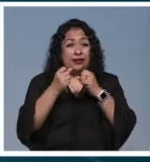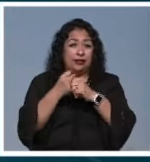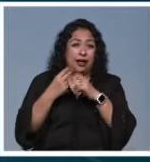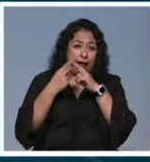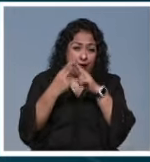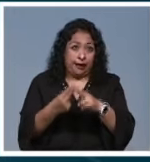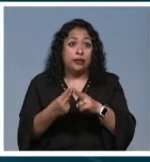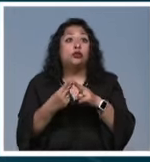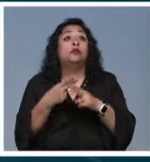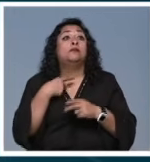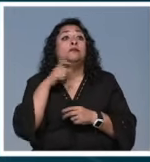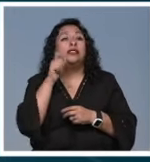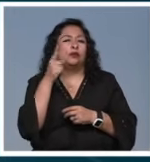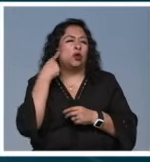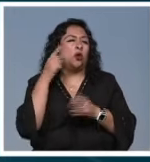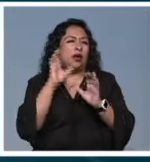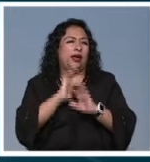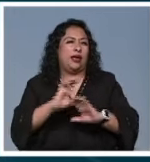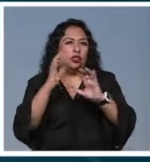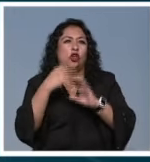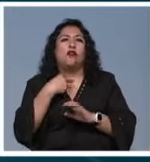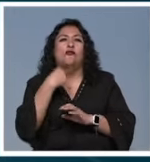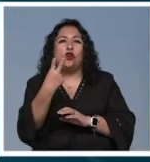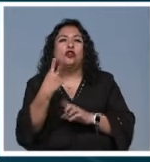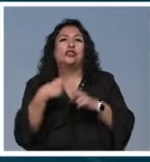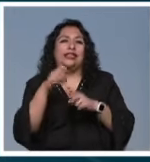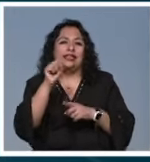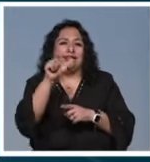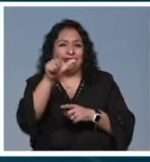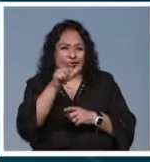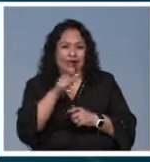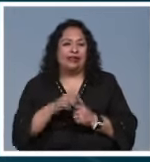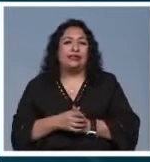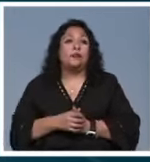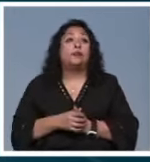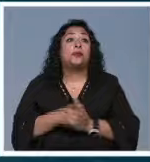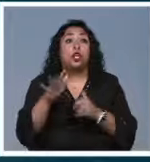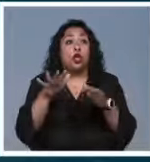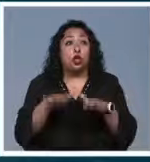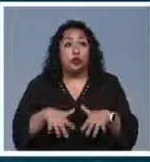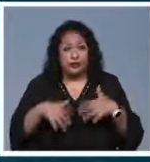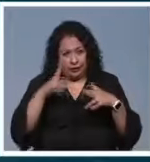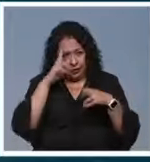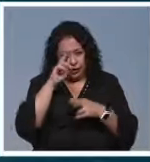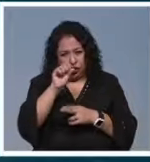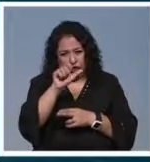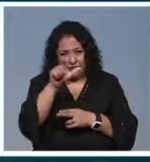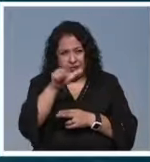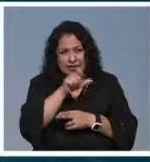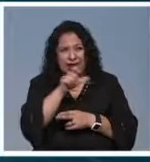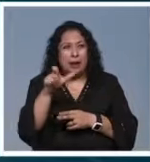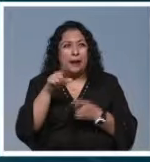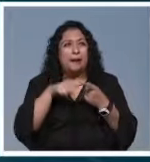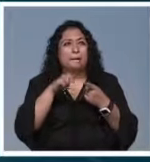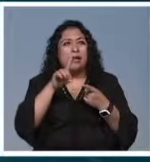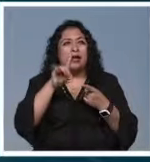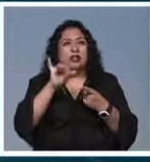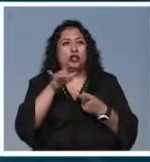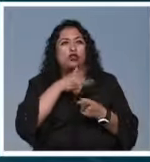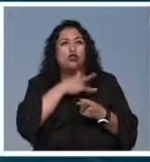años. Inclusive en la rola, pues la canta el mismo Sax, ¿no? El concierto tributo a Sax a través de Malditos de